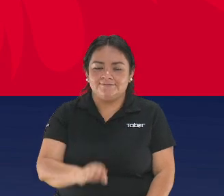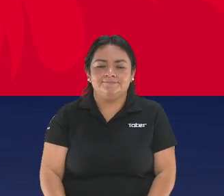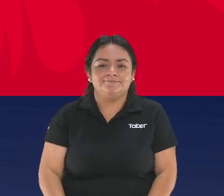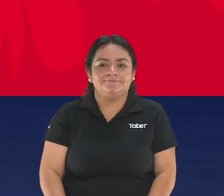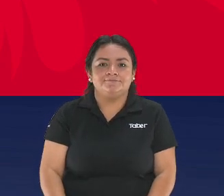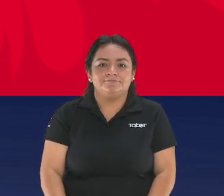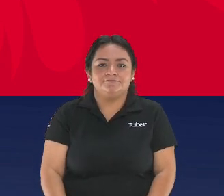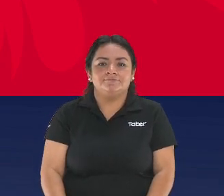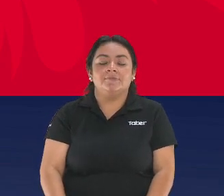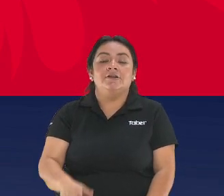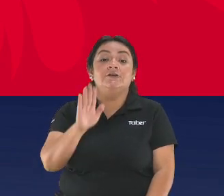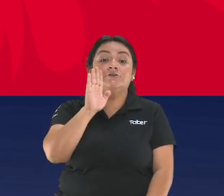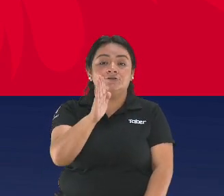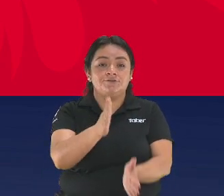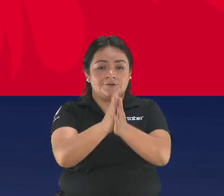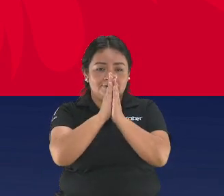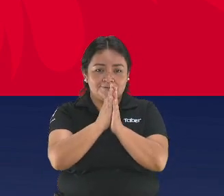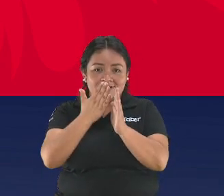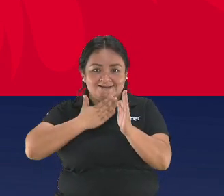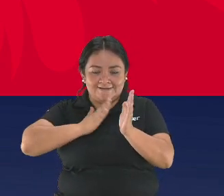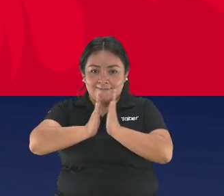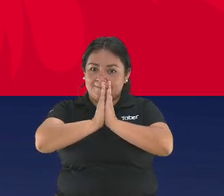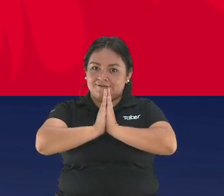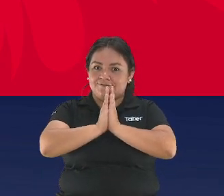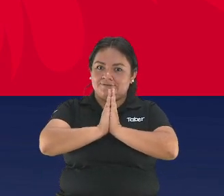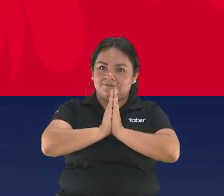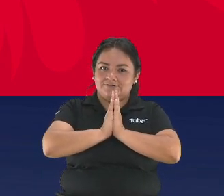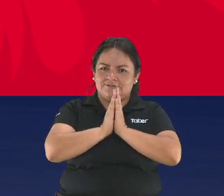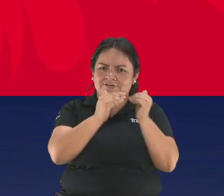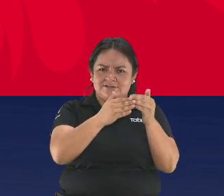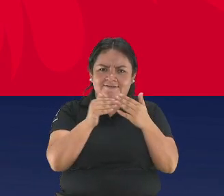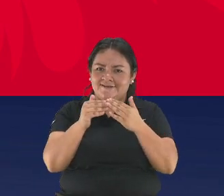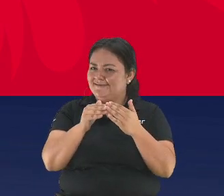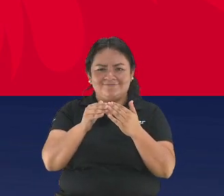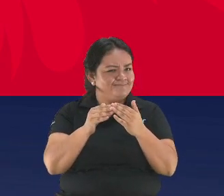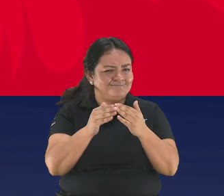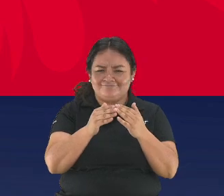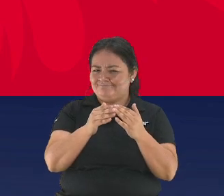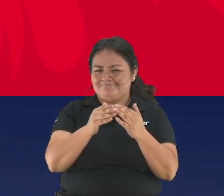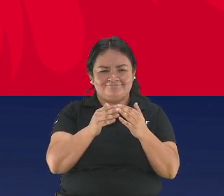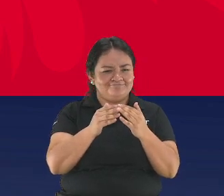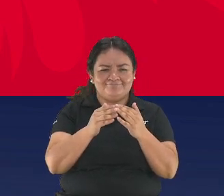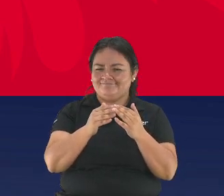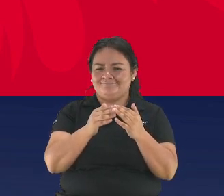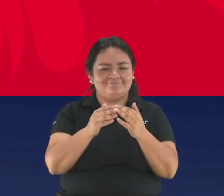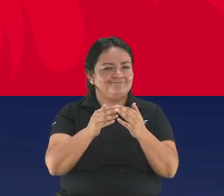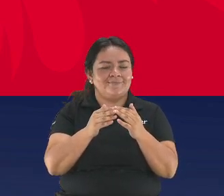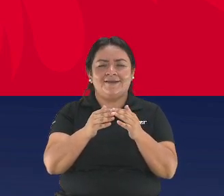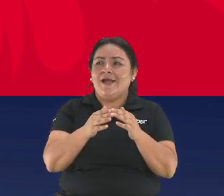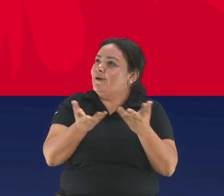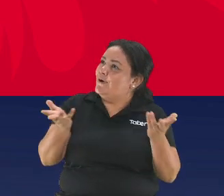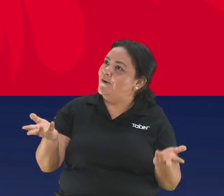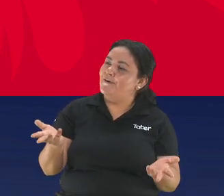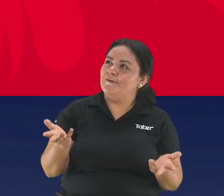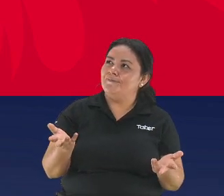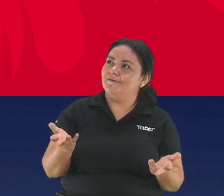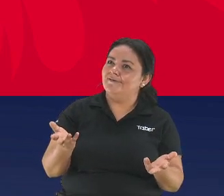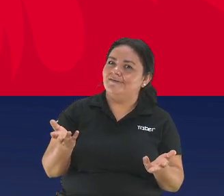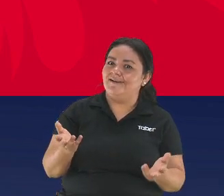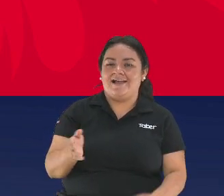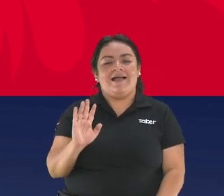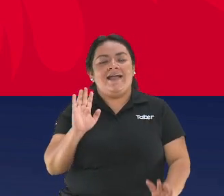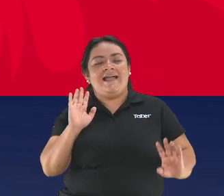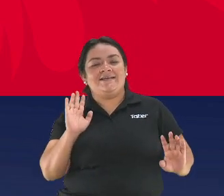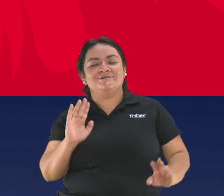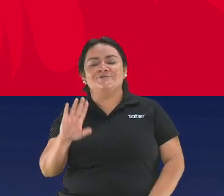pero sus oraciones y mis oraciones no son diferentes como no es que